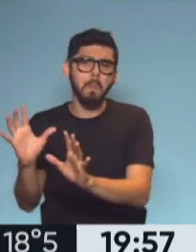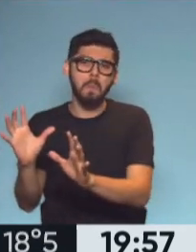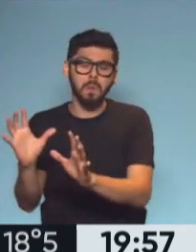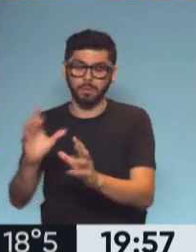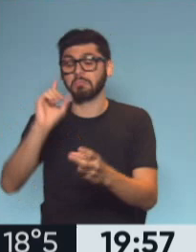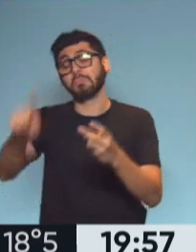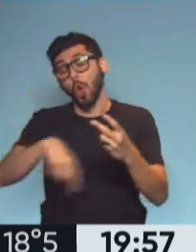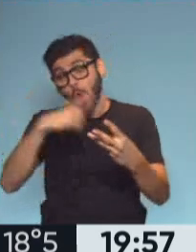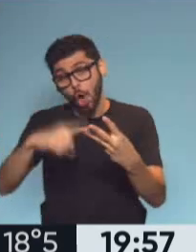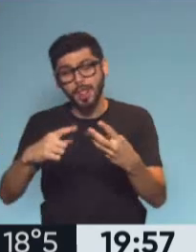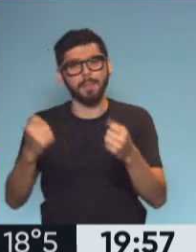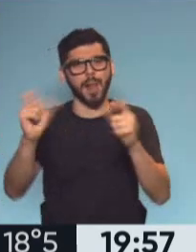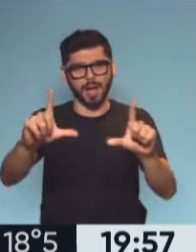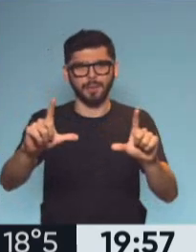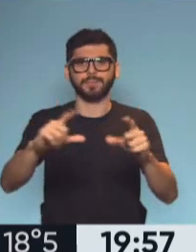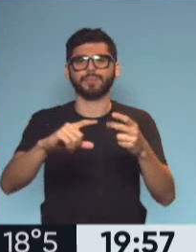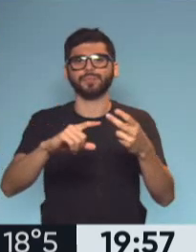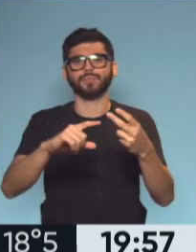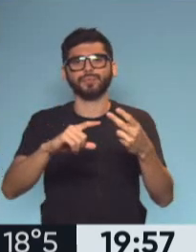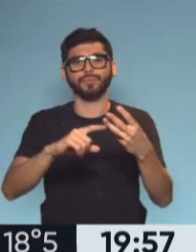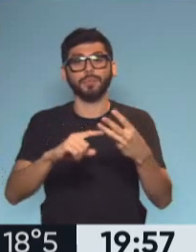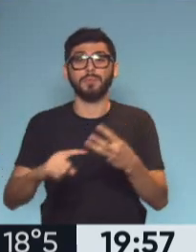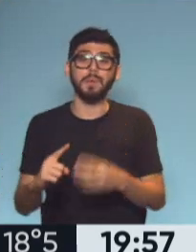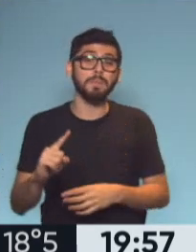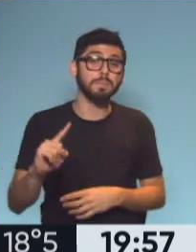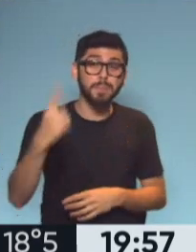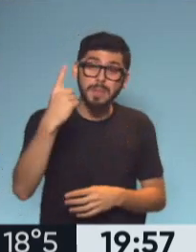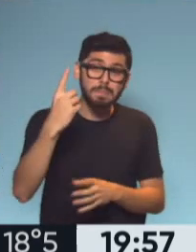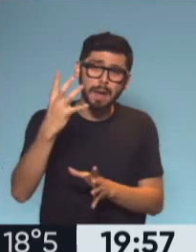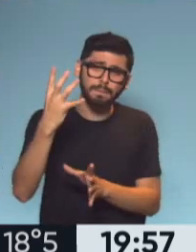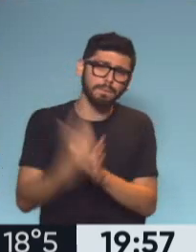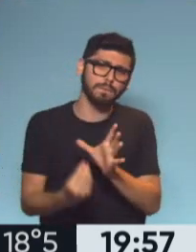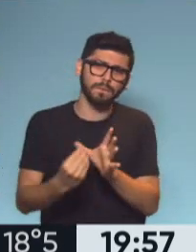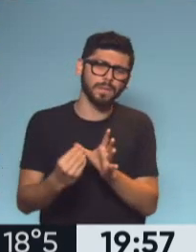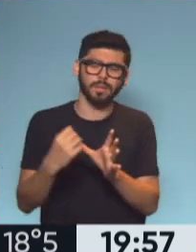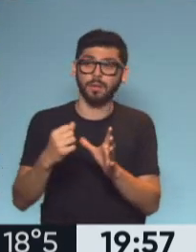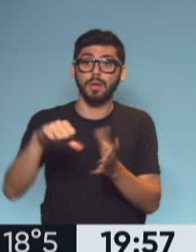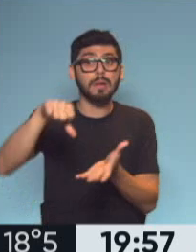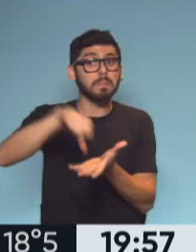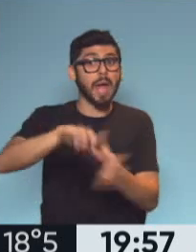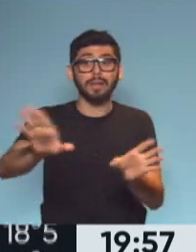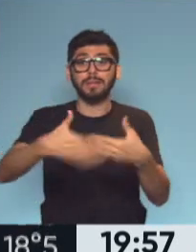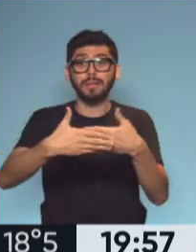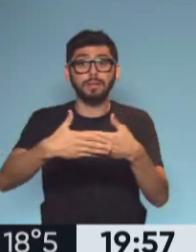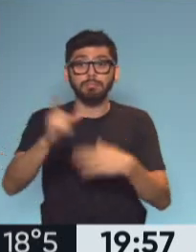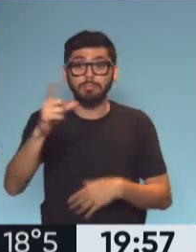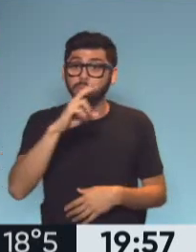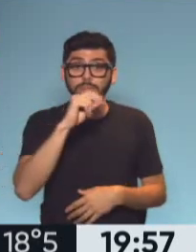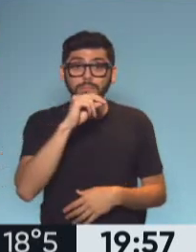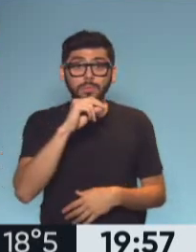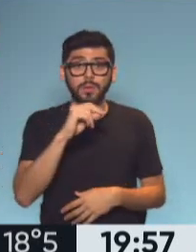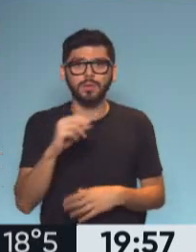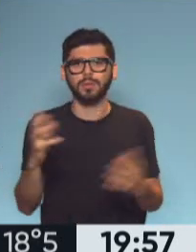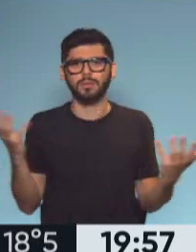Tenemos otra placa también para seguir. El primer error de todos. ¿Sí? A ver. No cerraron la frontera. O sea, cuando vieron,